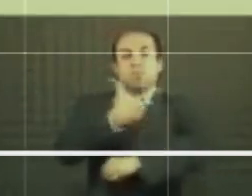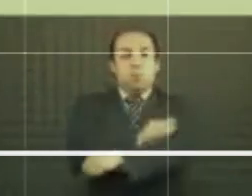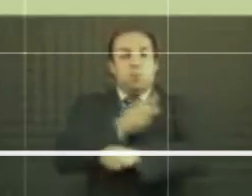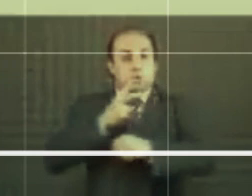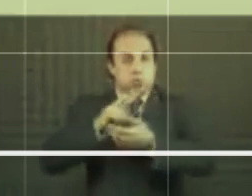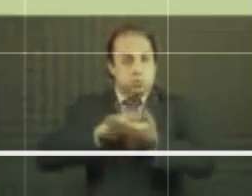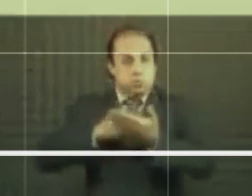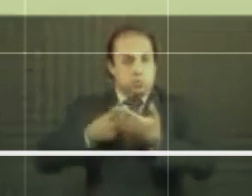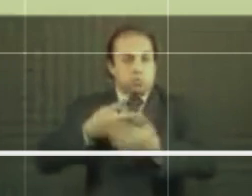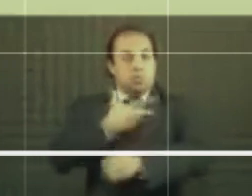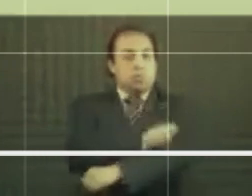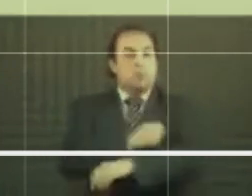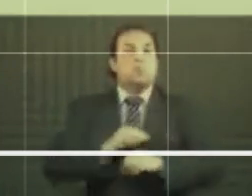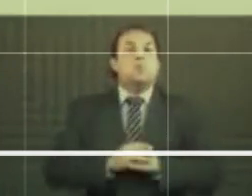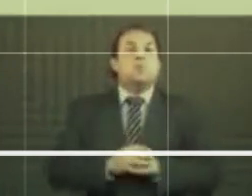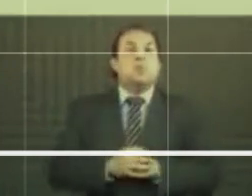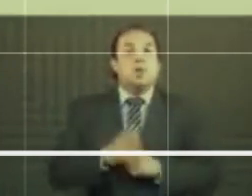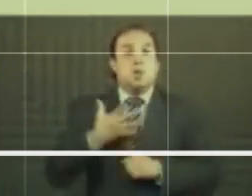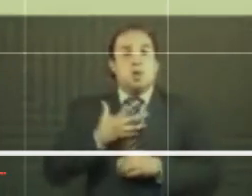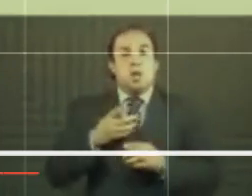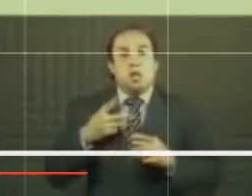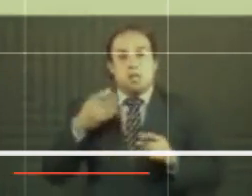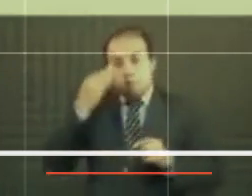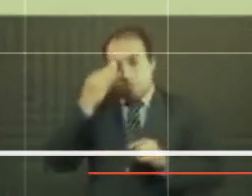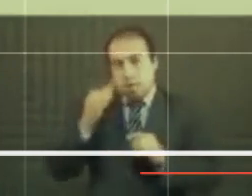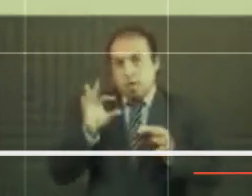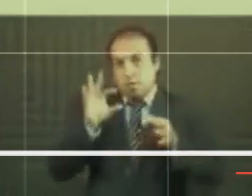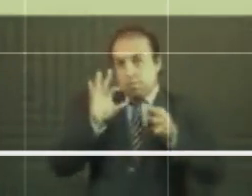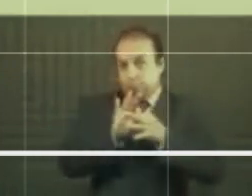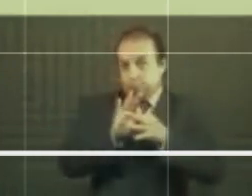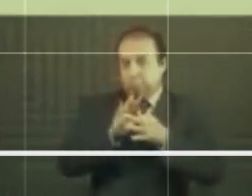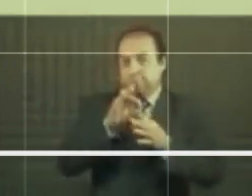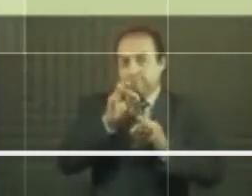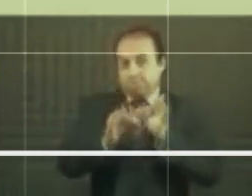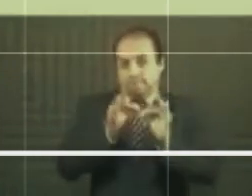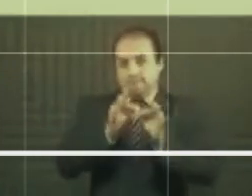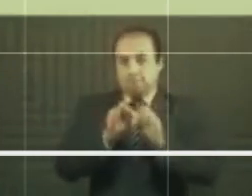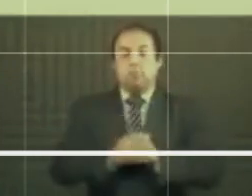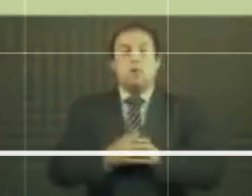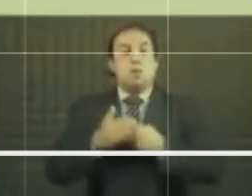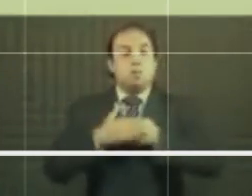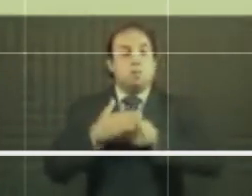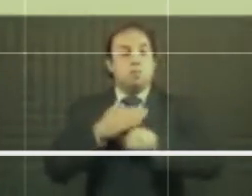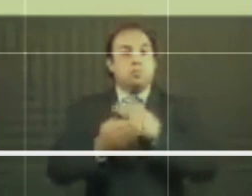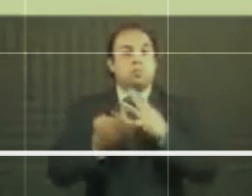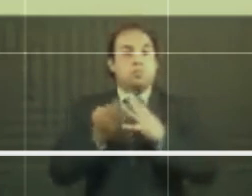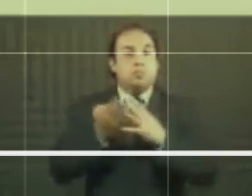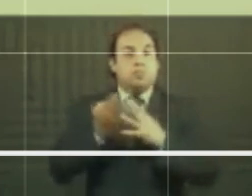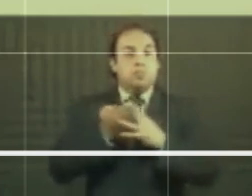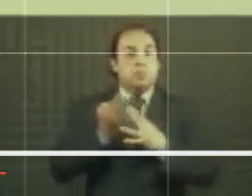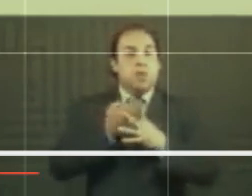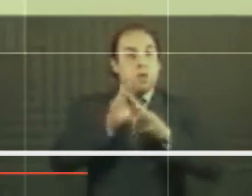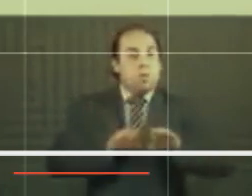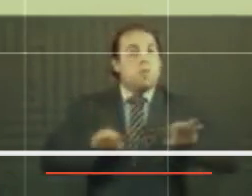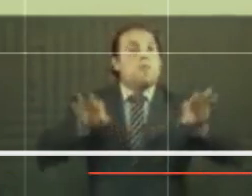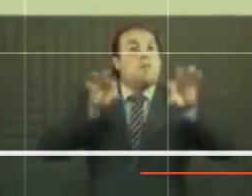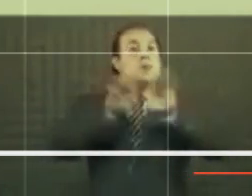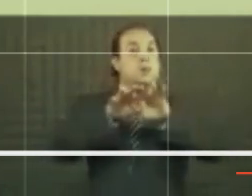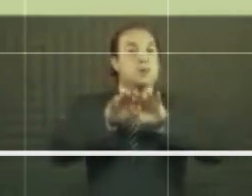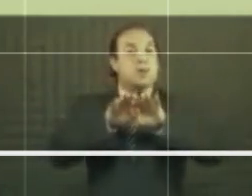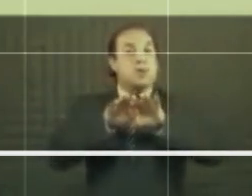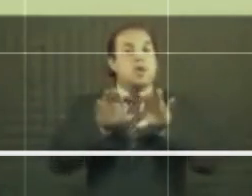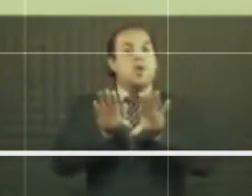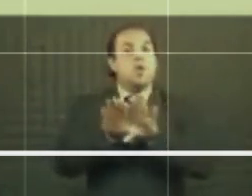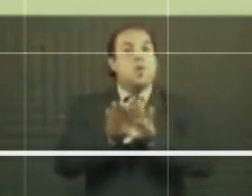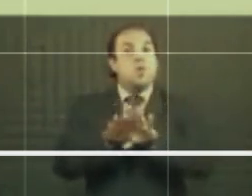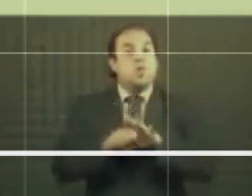segunda dosis conforme se van cumpliendo los tiempos. Recuerden, en las siguientes etapas lo más importante no va a ser, va a ser cómo se